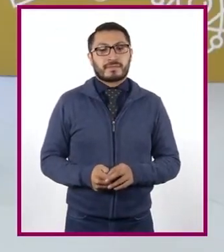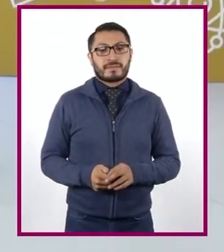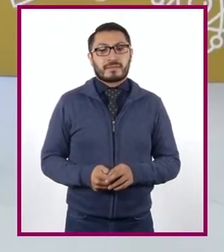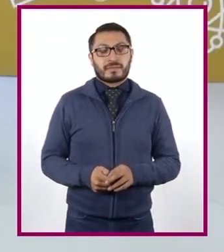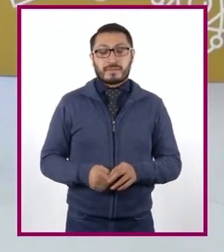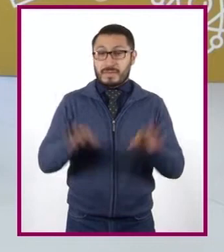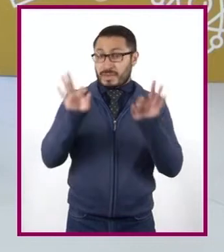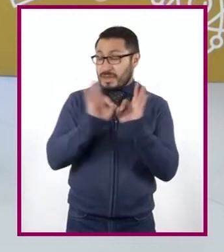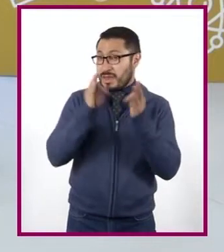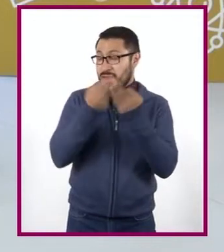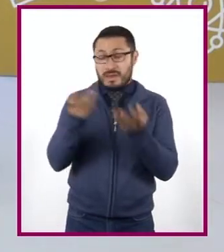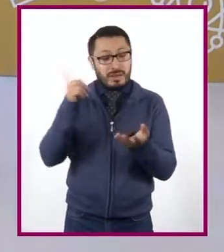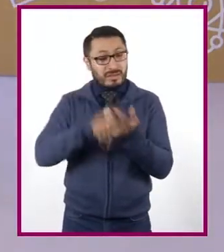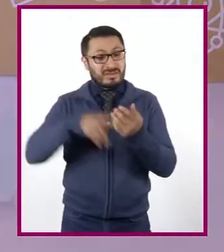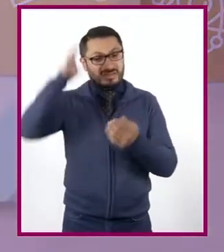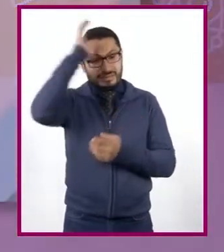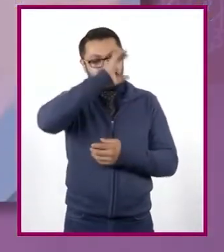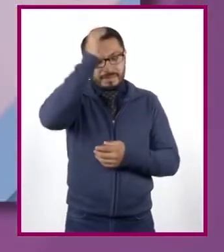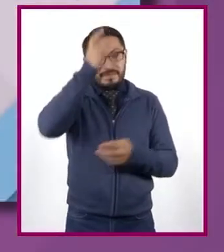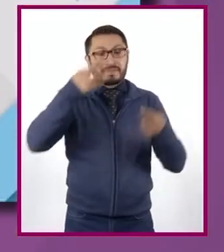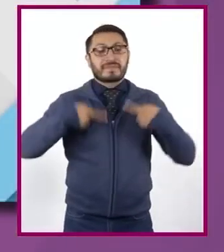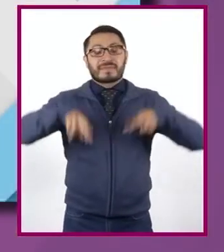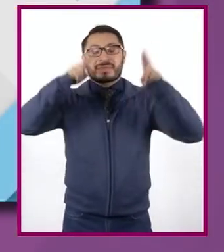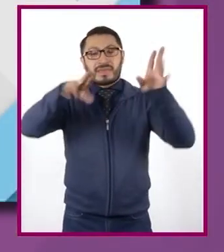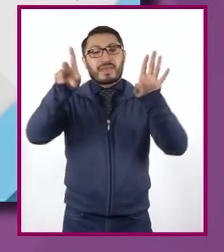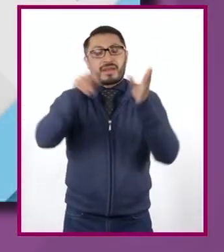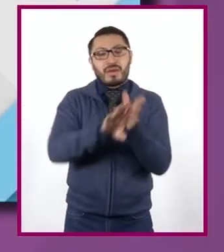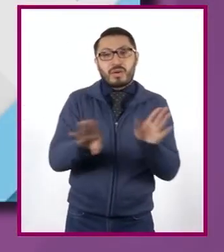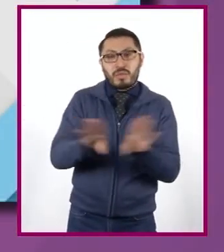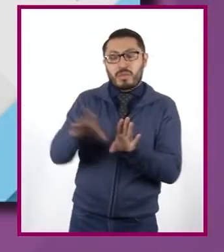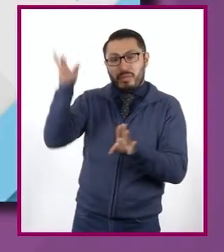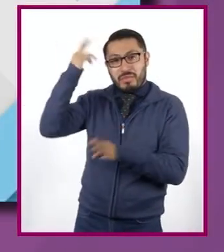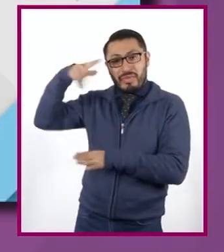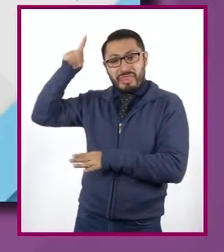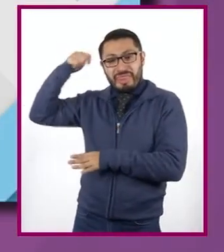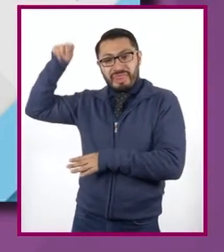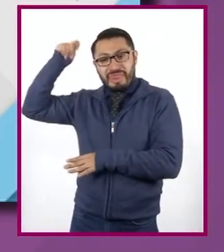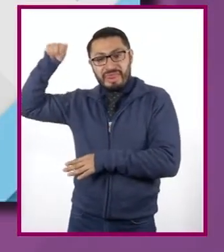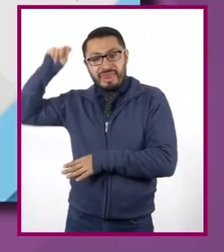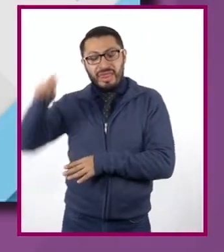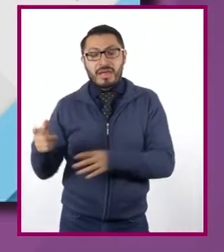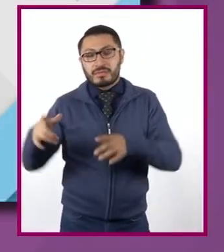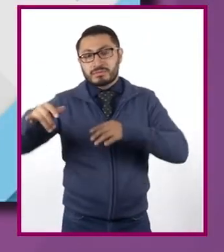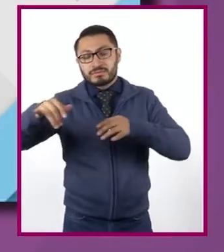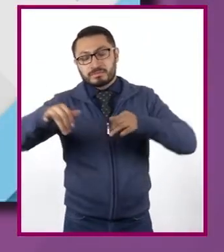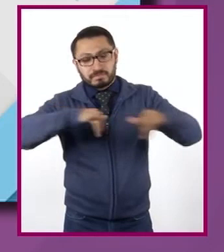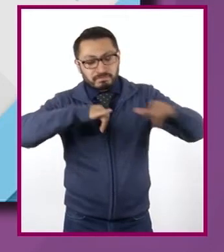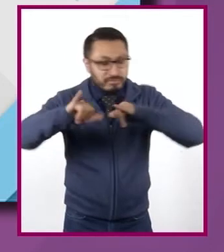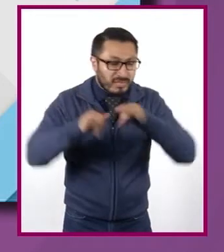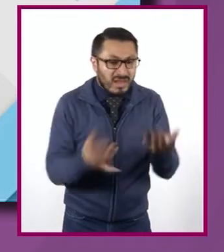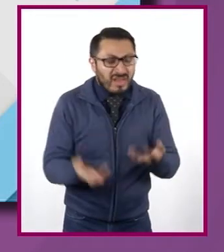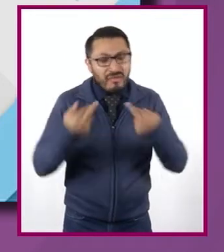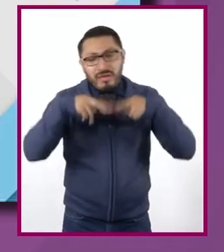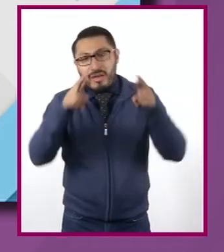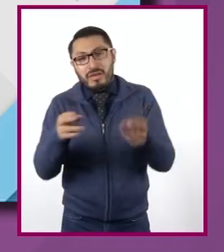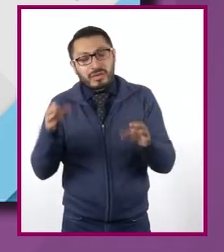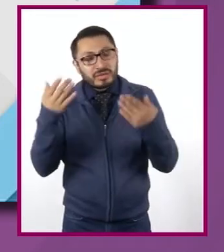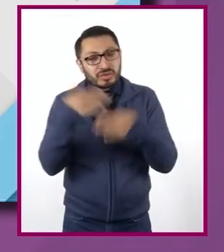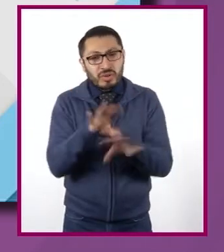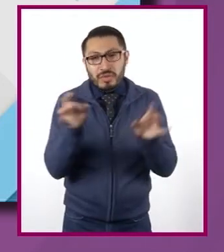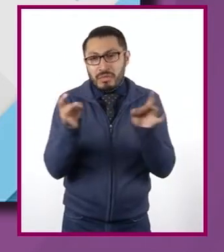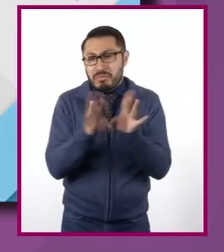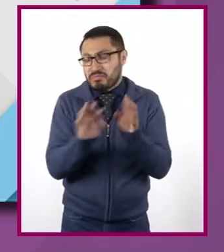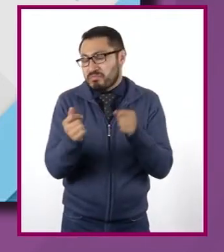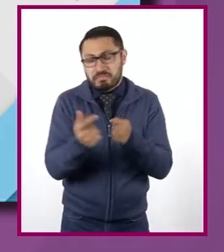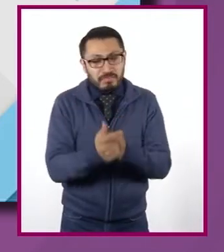Los modelos en la ciencia son representaciones teóricas, gráficas o simbólicas de la idea que se tiene sobre un fenómeno.